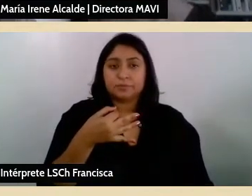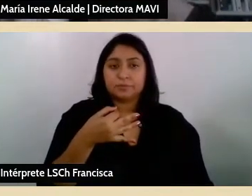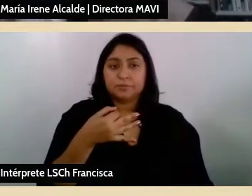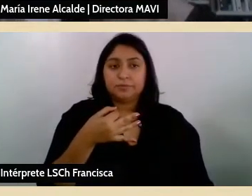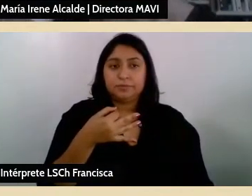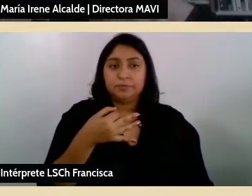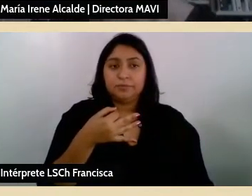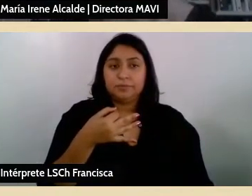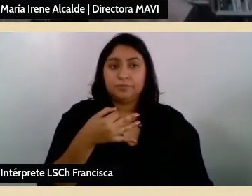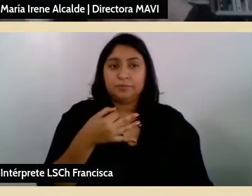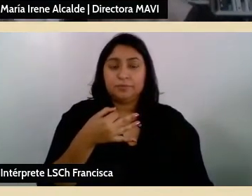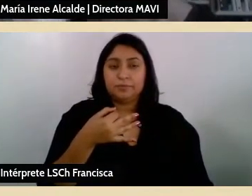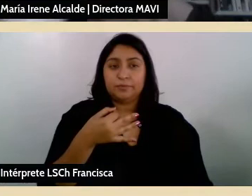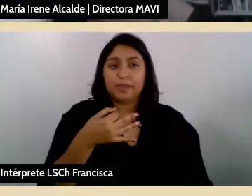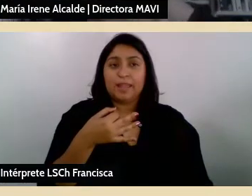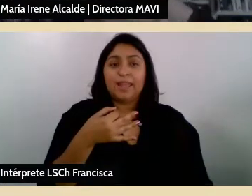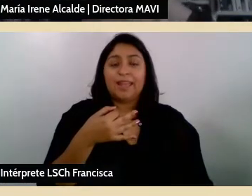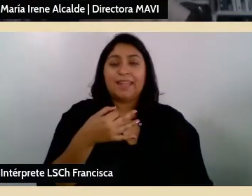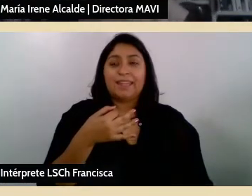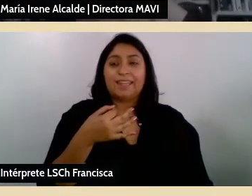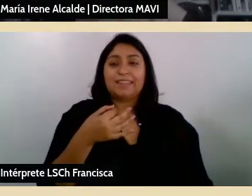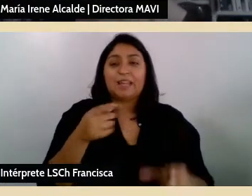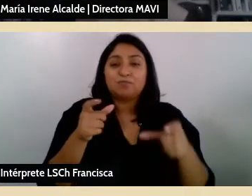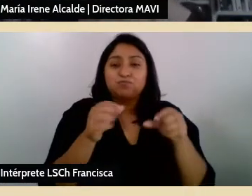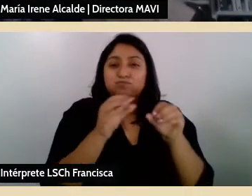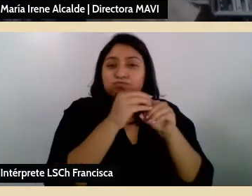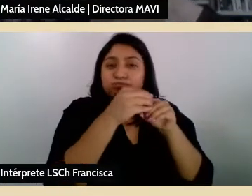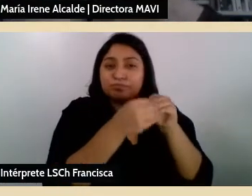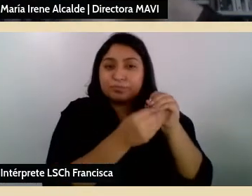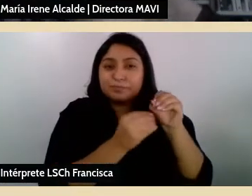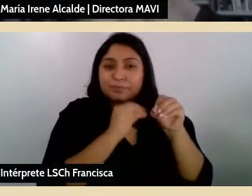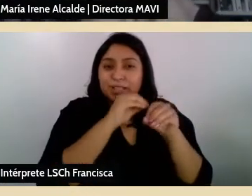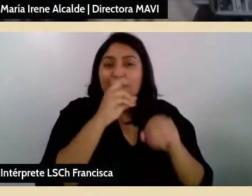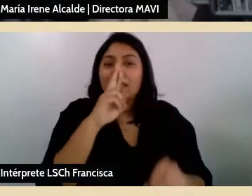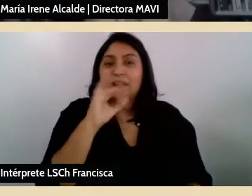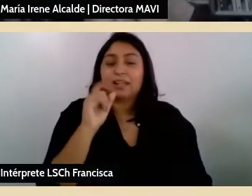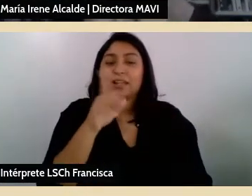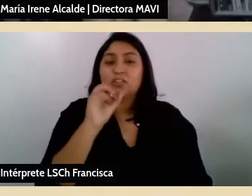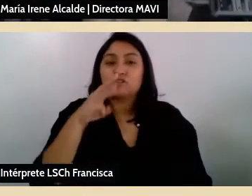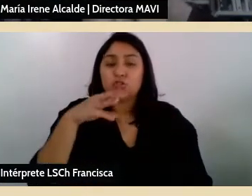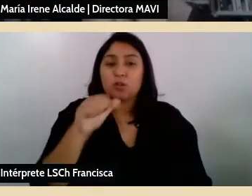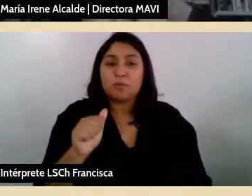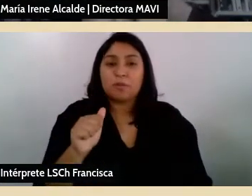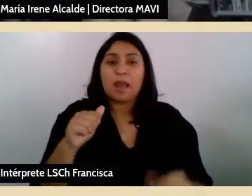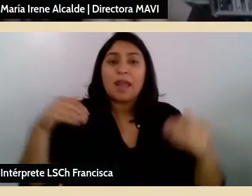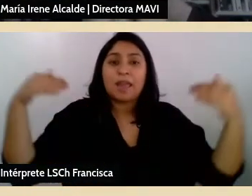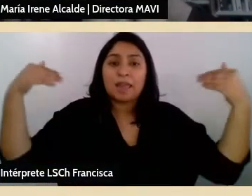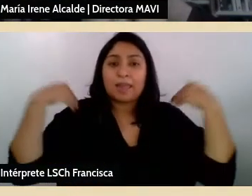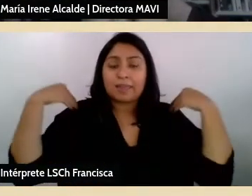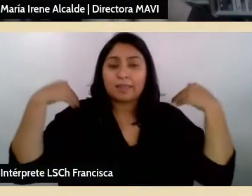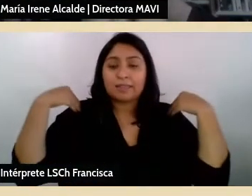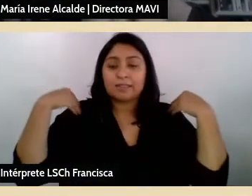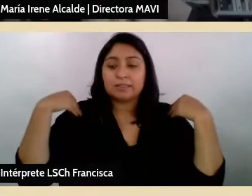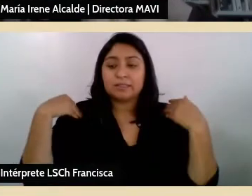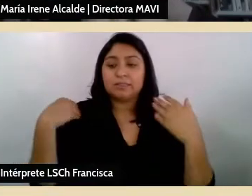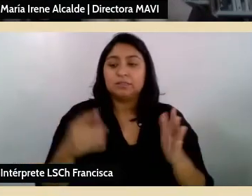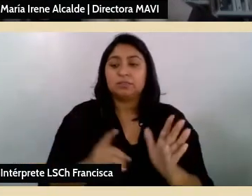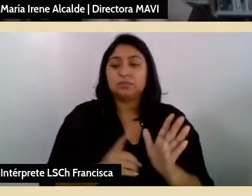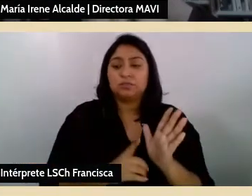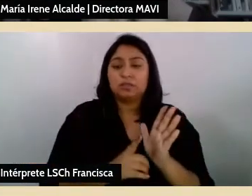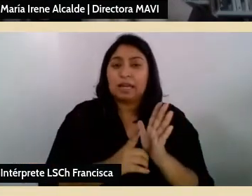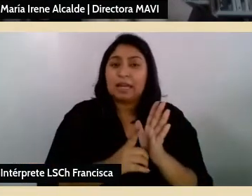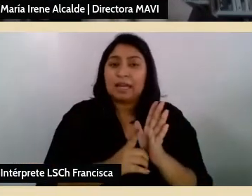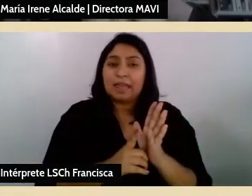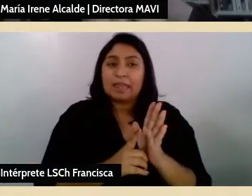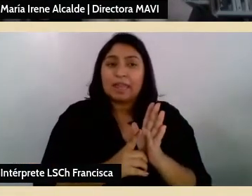en este rizoma, ¿crees tú que el ejercicio del desarrollo de la muestra ha sido o